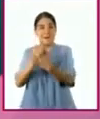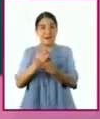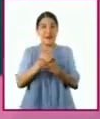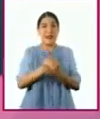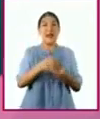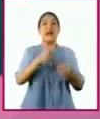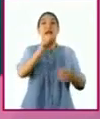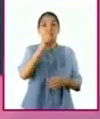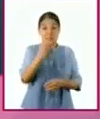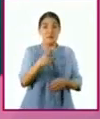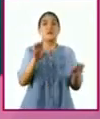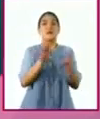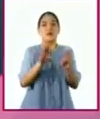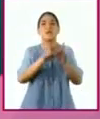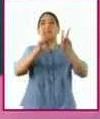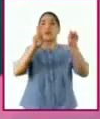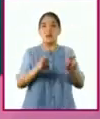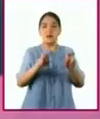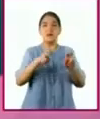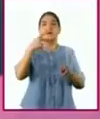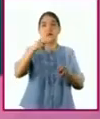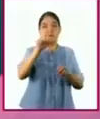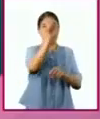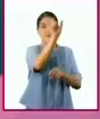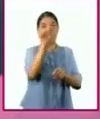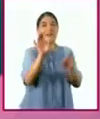Generalmente, el título se encuentra en la parte superior.